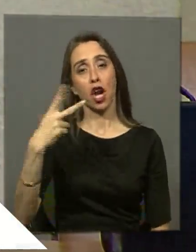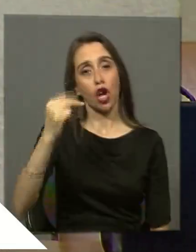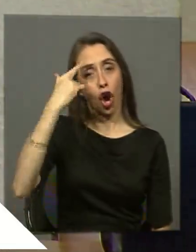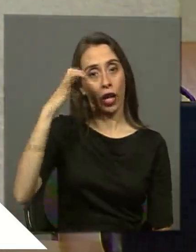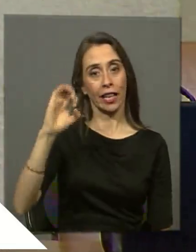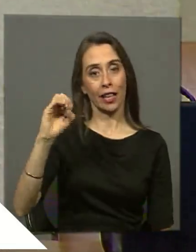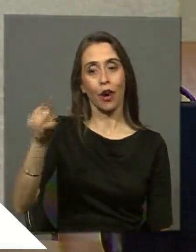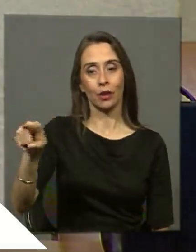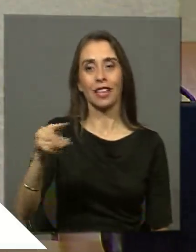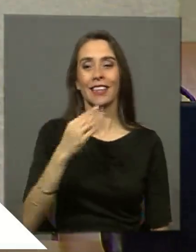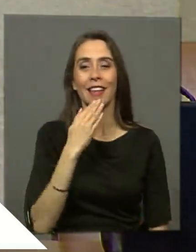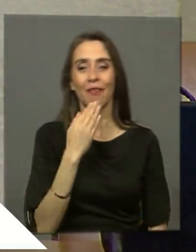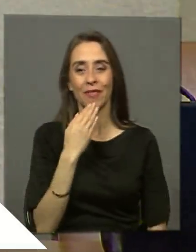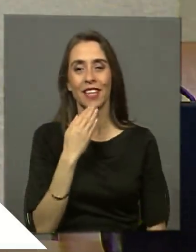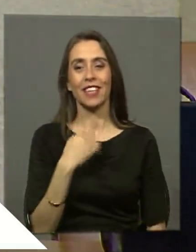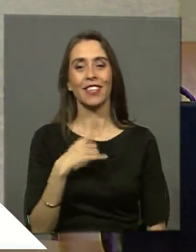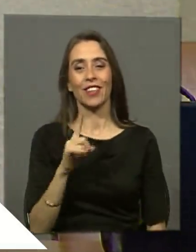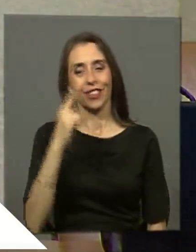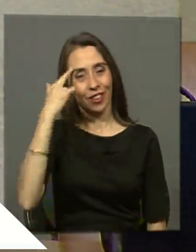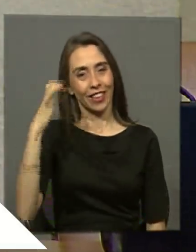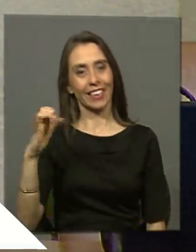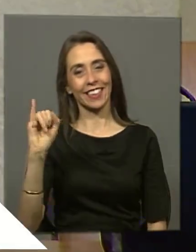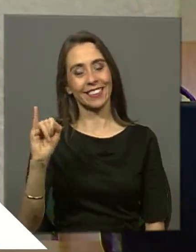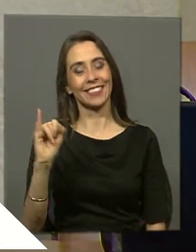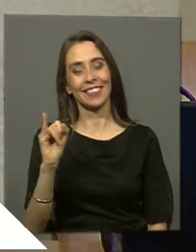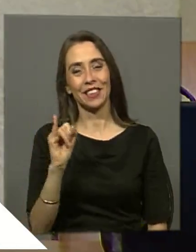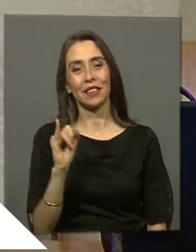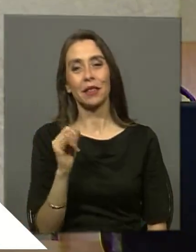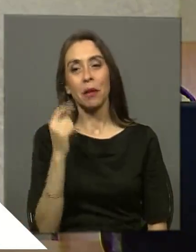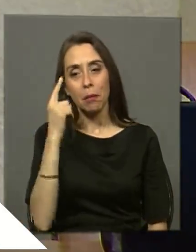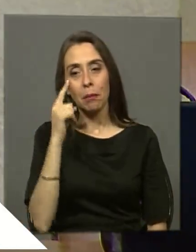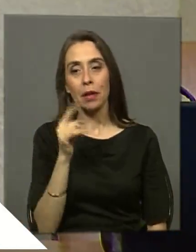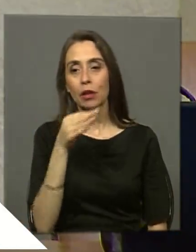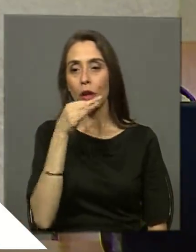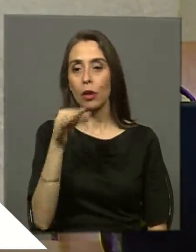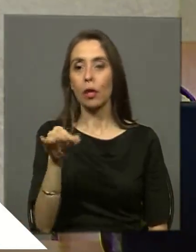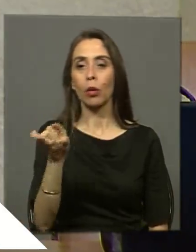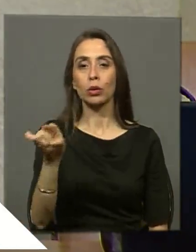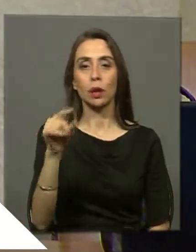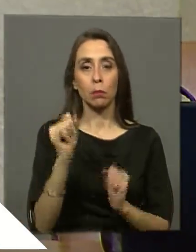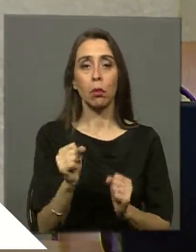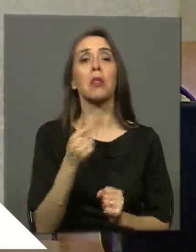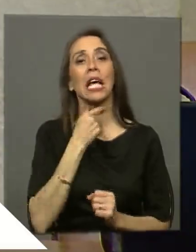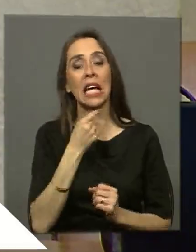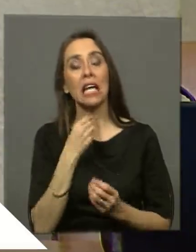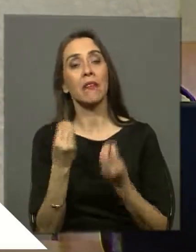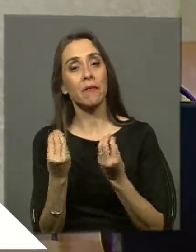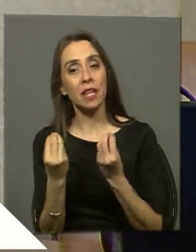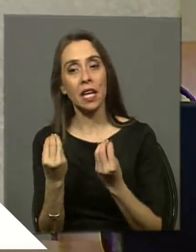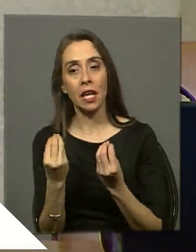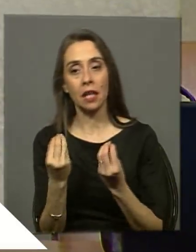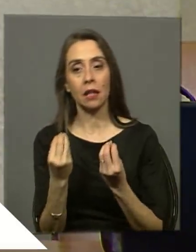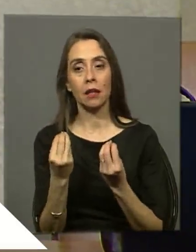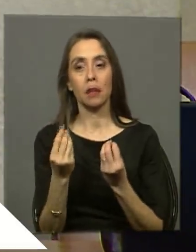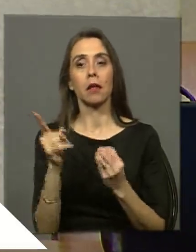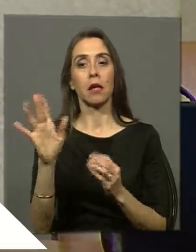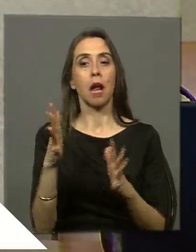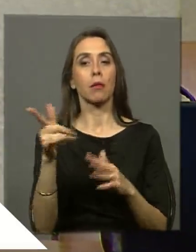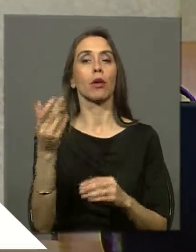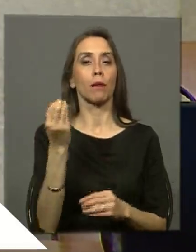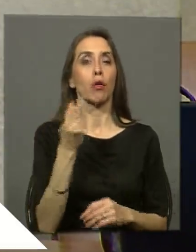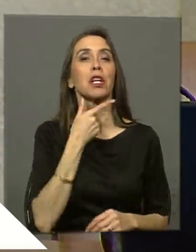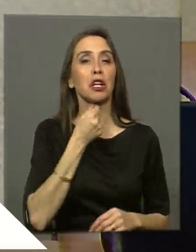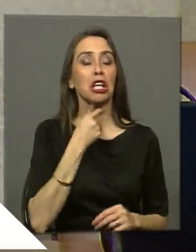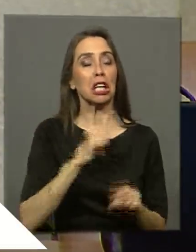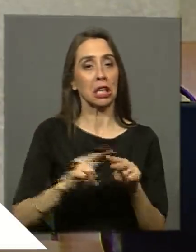bueno puede que también puede que yo no le crea totalmente pero decirle que usted puede tener buenas intenciones lo vamos a colocar en ese plano puede que usted tenga buenas